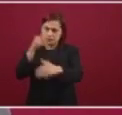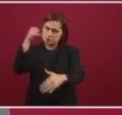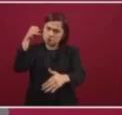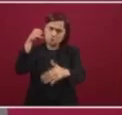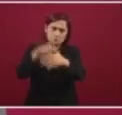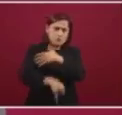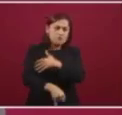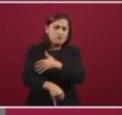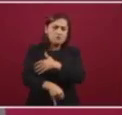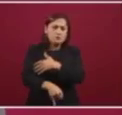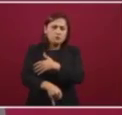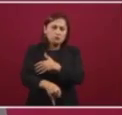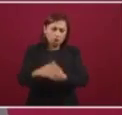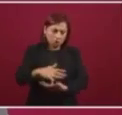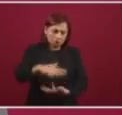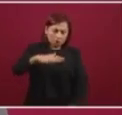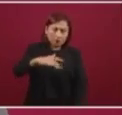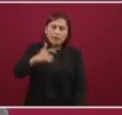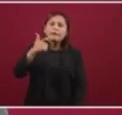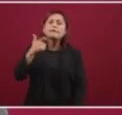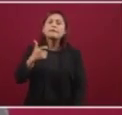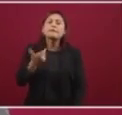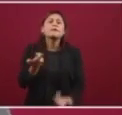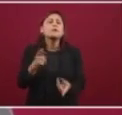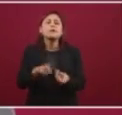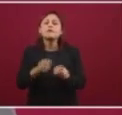para saber dónde quedó el dinero, porque